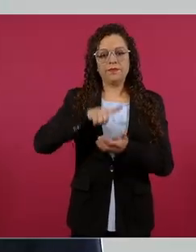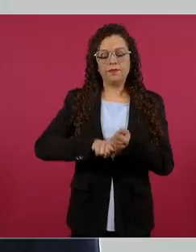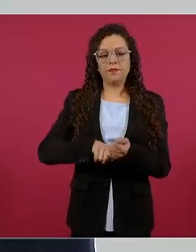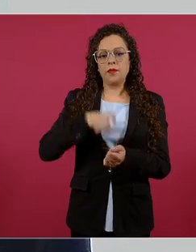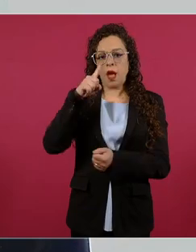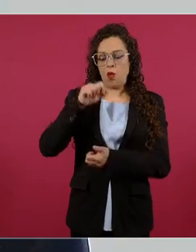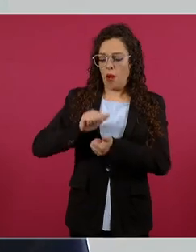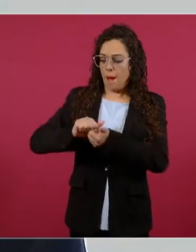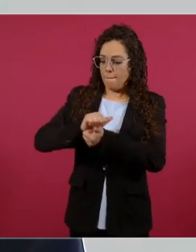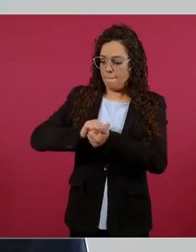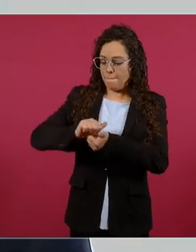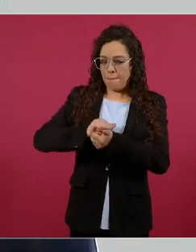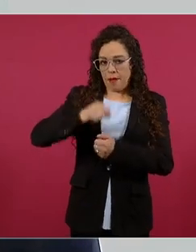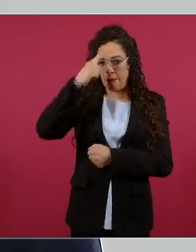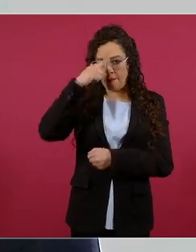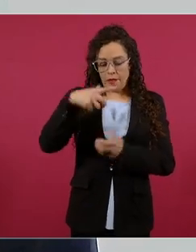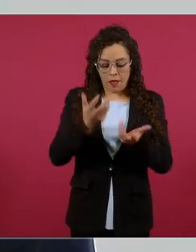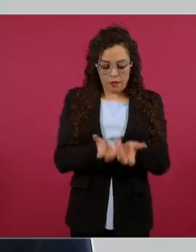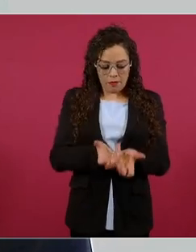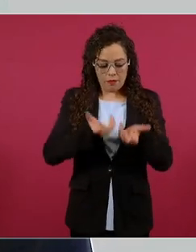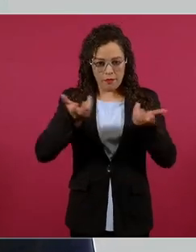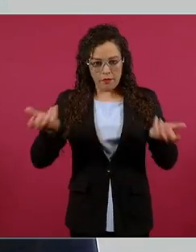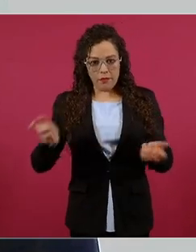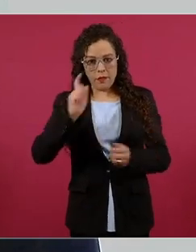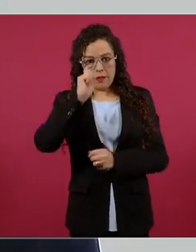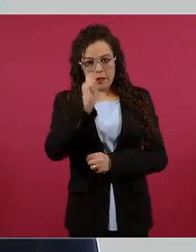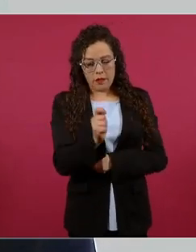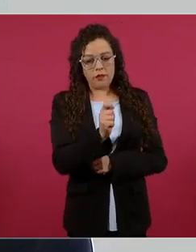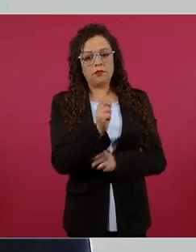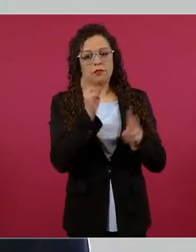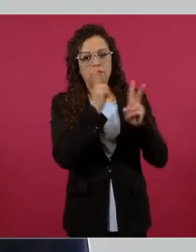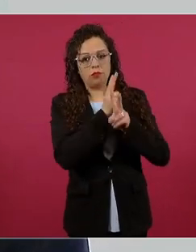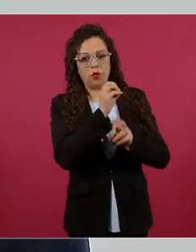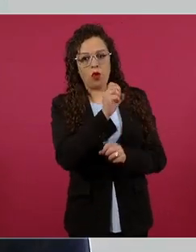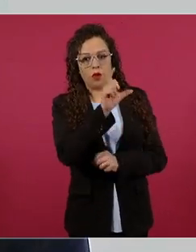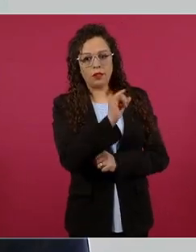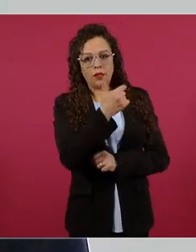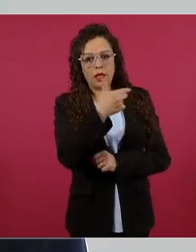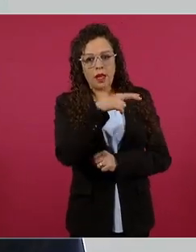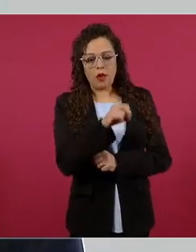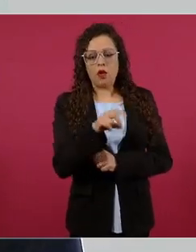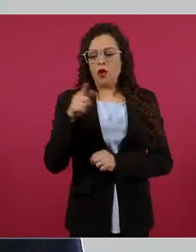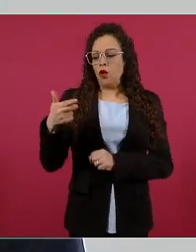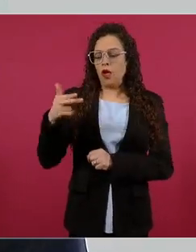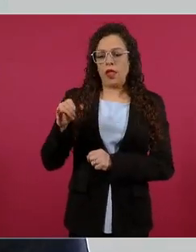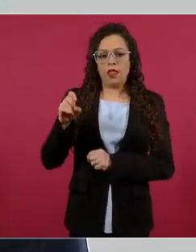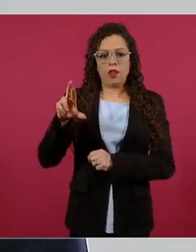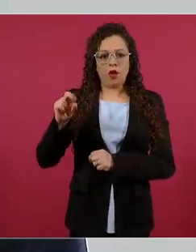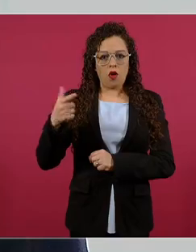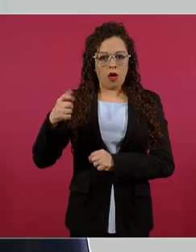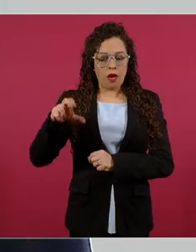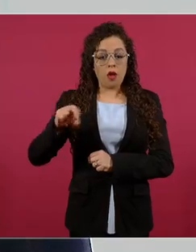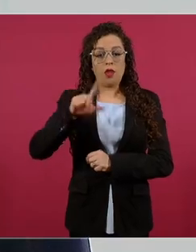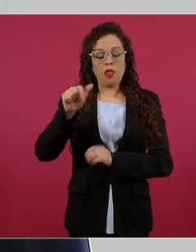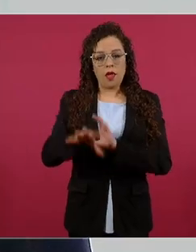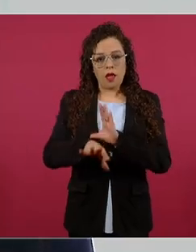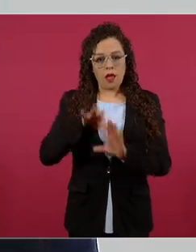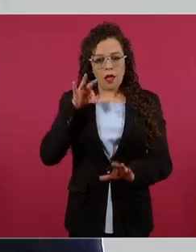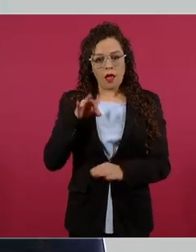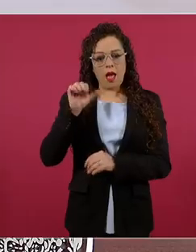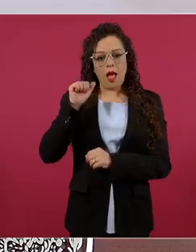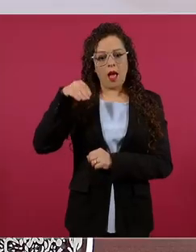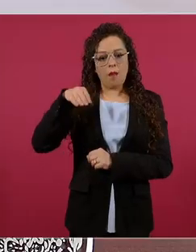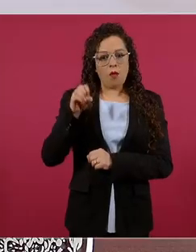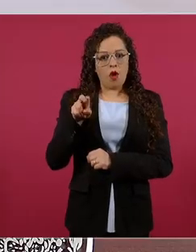para separar el hidrógeno del oxígeno y posteriormente por un proceso químico se obtiene el amoníaco obteniendo el nitrógeno de la